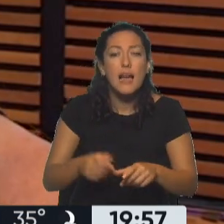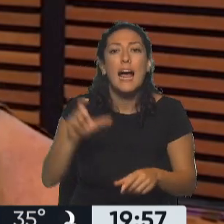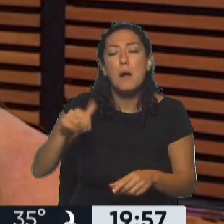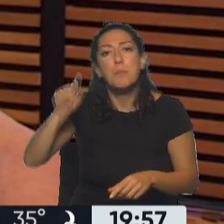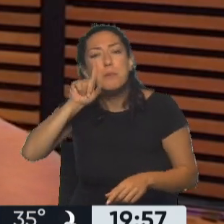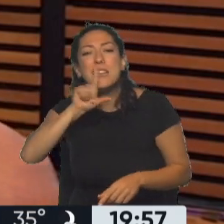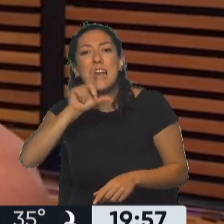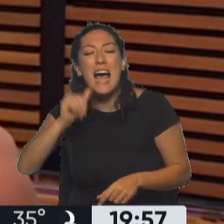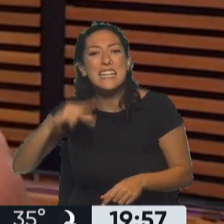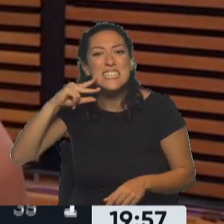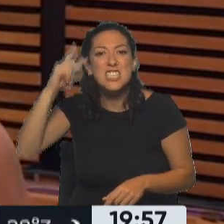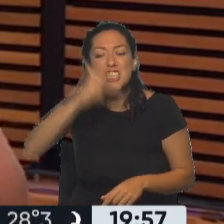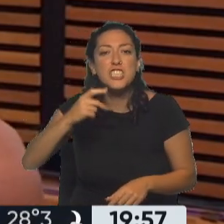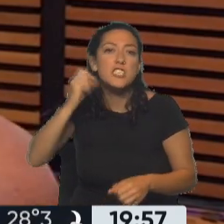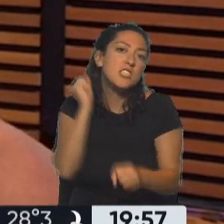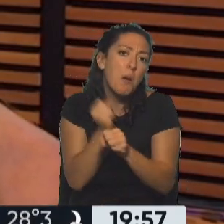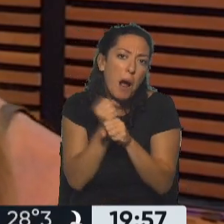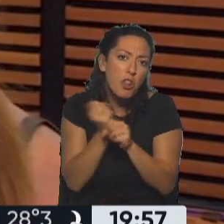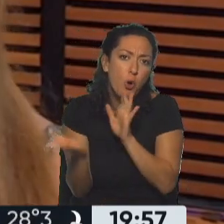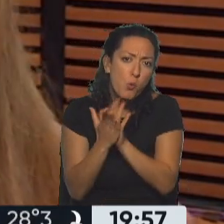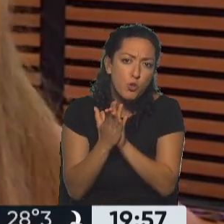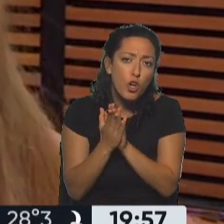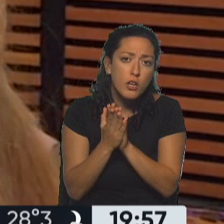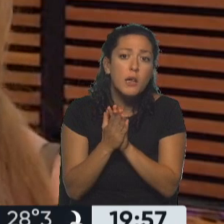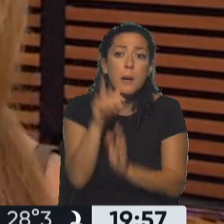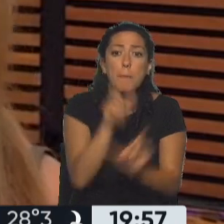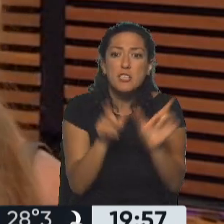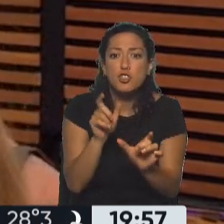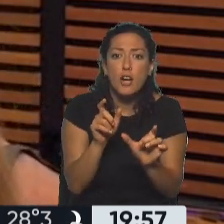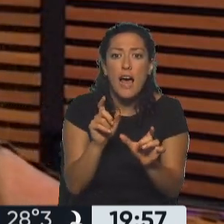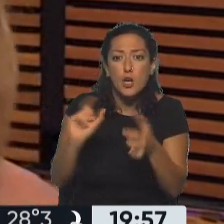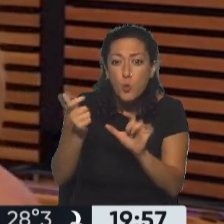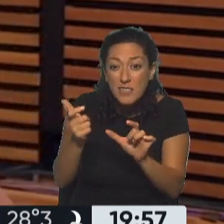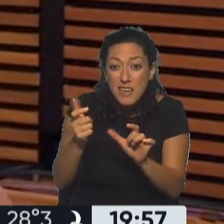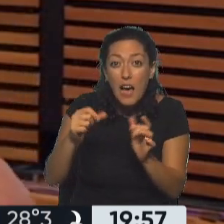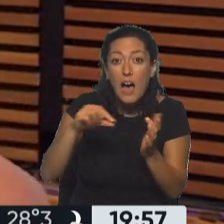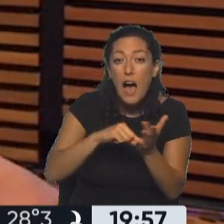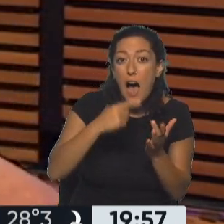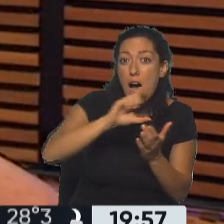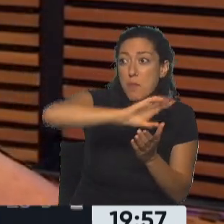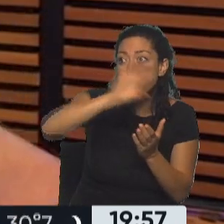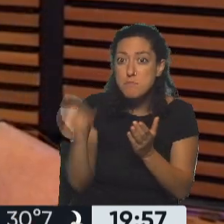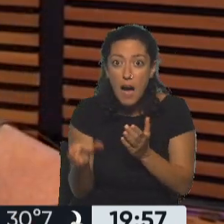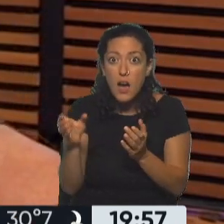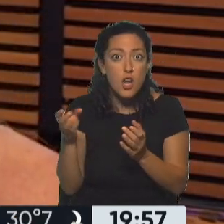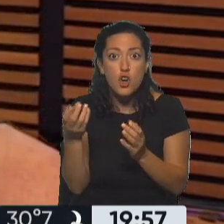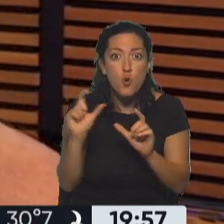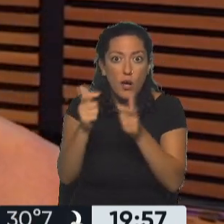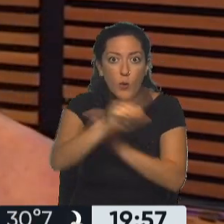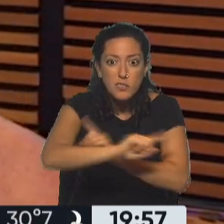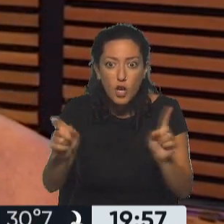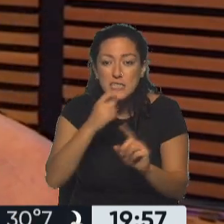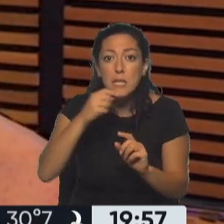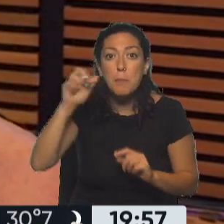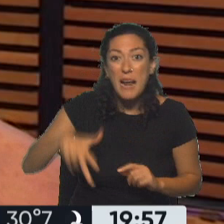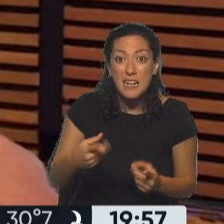para reflejar que el 50% de quienes no han validado viven en el AMBA, viven en nuestra región metropolitana, y si necesitan el programa lo que